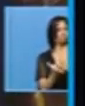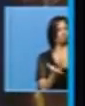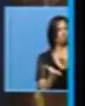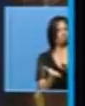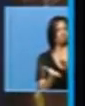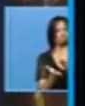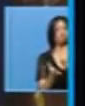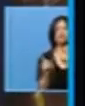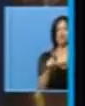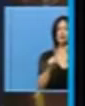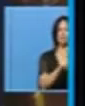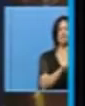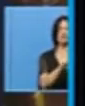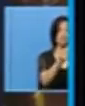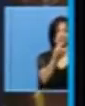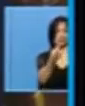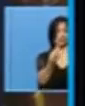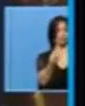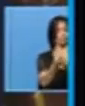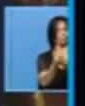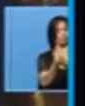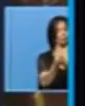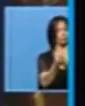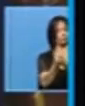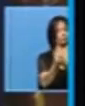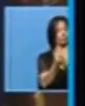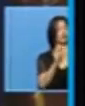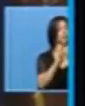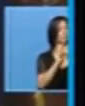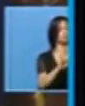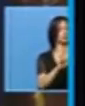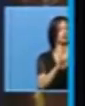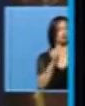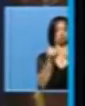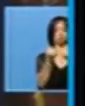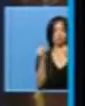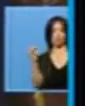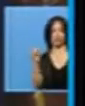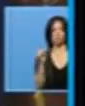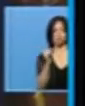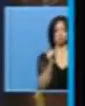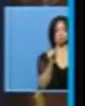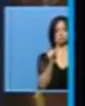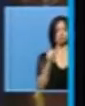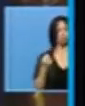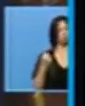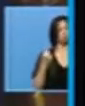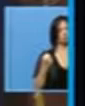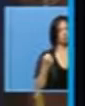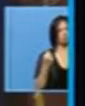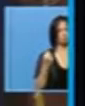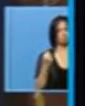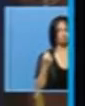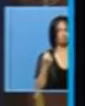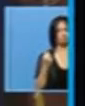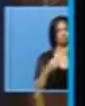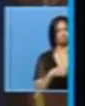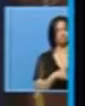aprovechar para decir que esas preciosas mascarillas, la de Teleuniverso y la